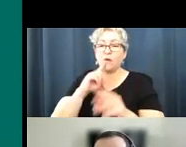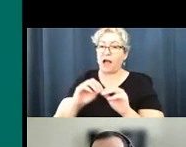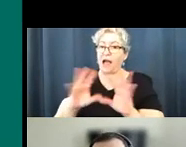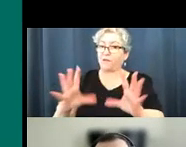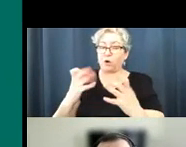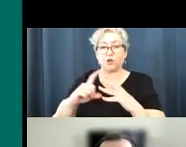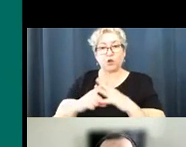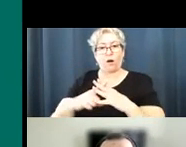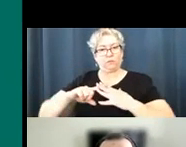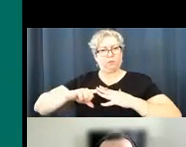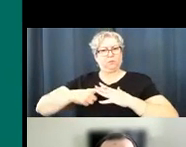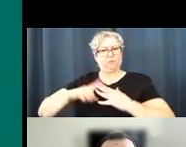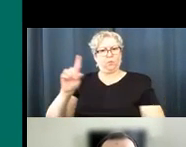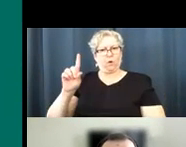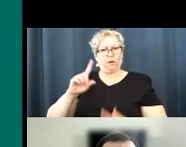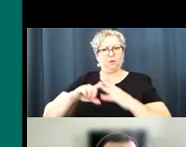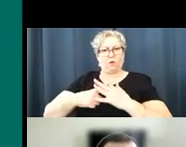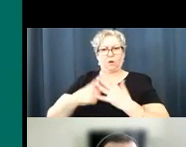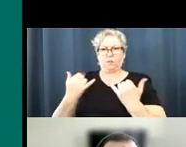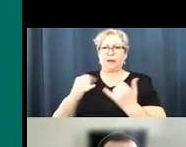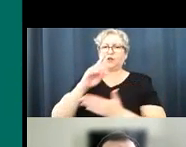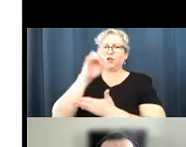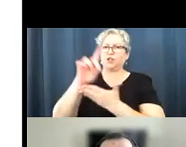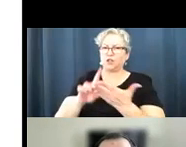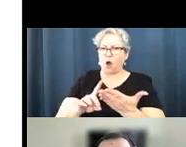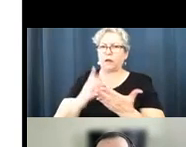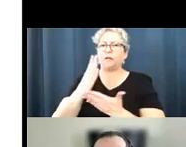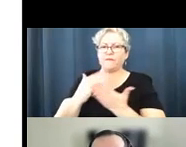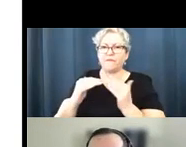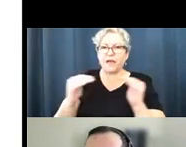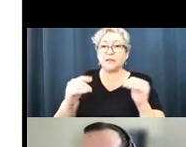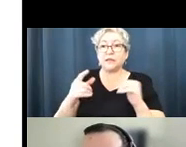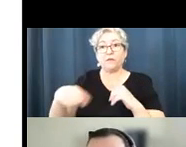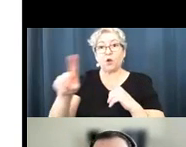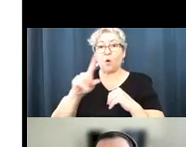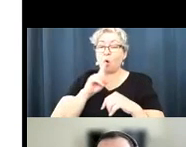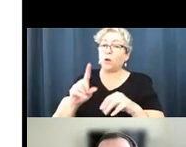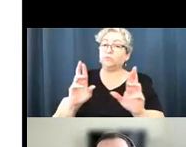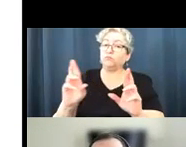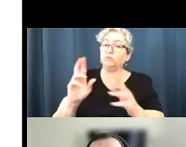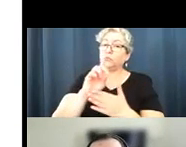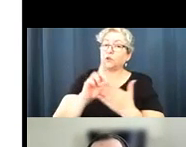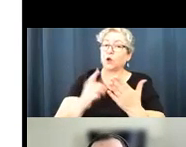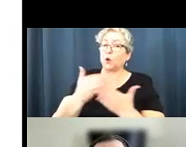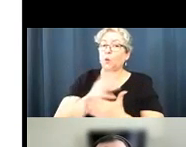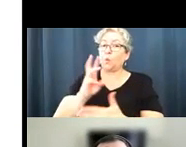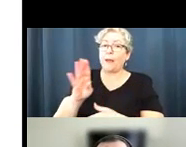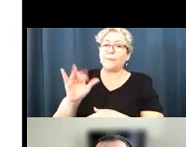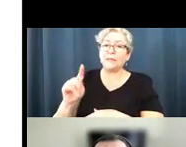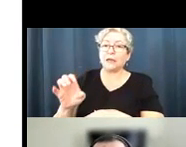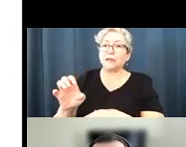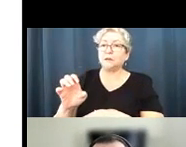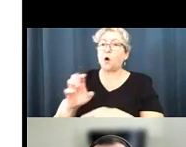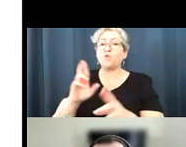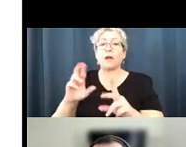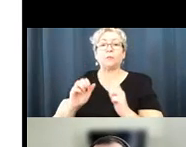Obviamente, queremos comenzar al principio. Queremos empezar en la parte de diseño. O sea que si usted está diseñando un website